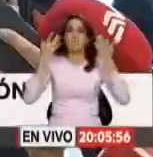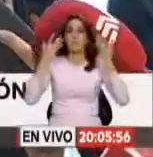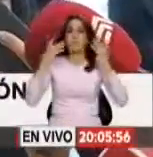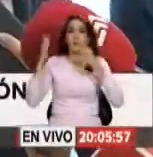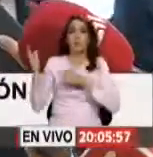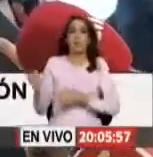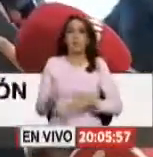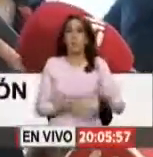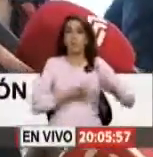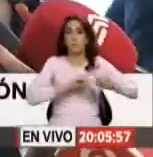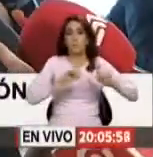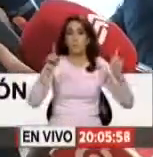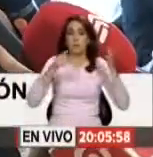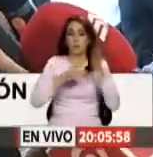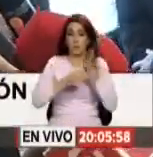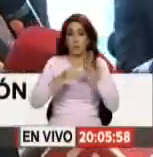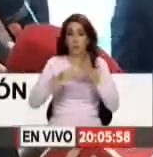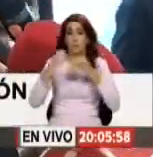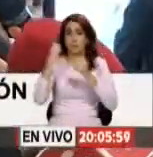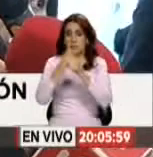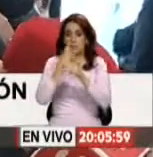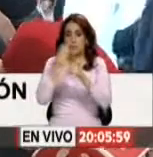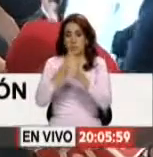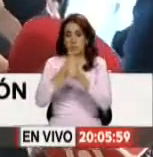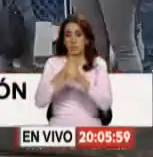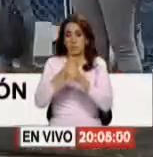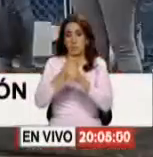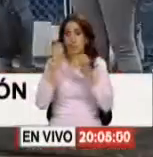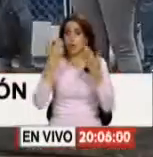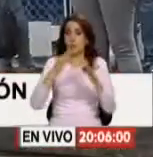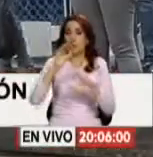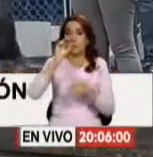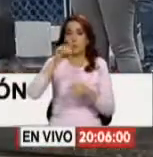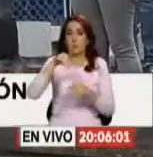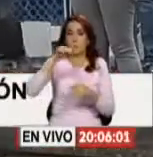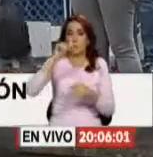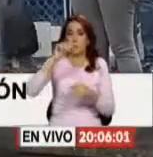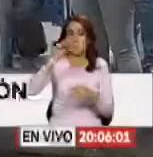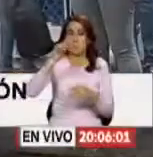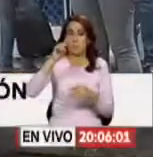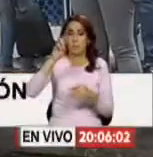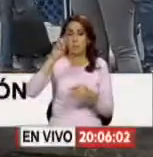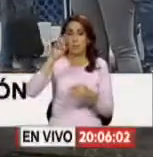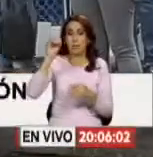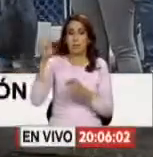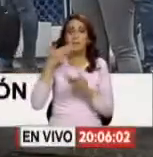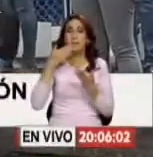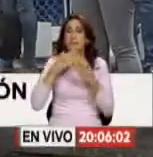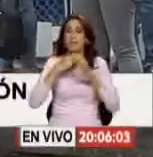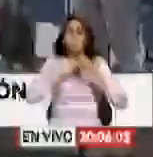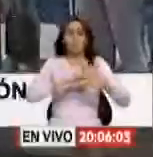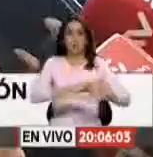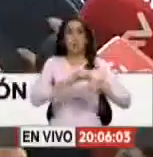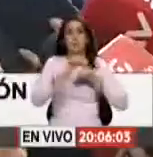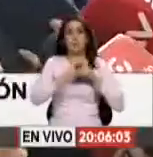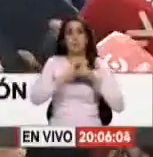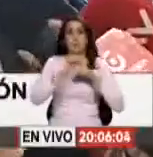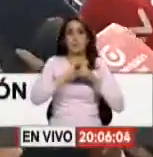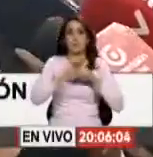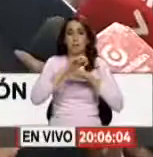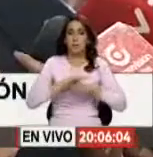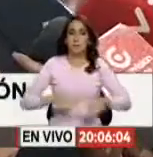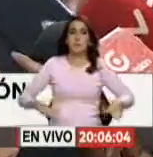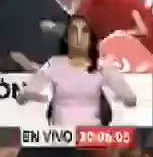concusión. No obstante, desde el Ministerio de Trabajo, su titular Andrés Madero también ratificó que la cartera a su cargo está empeñada en eliminar esta práctica. La remuneración